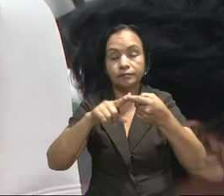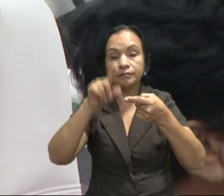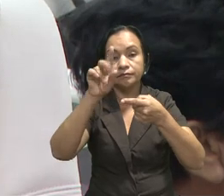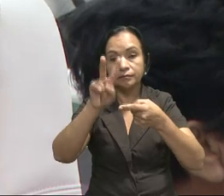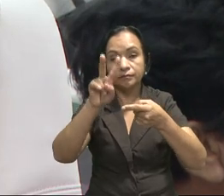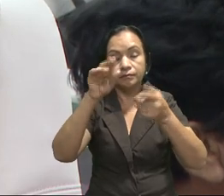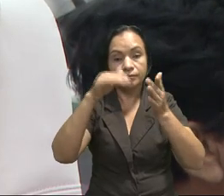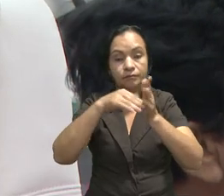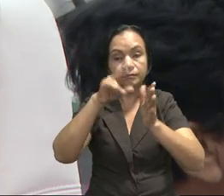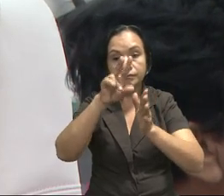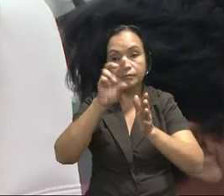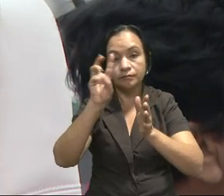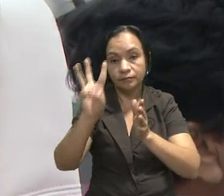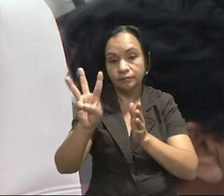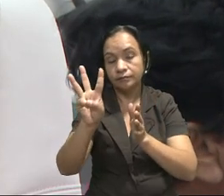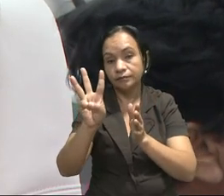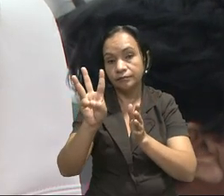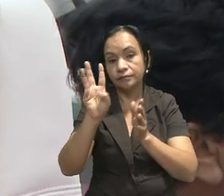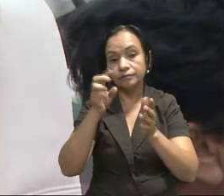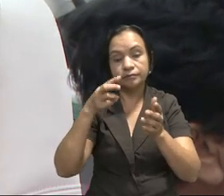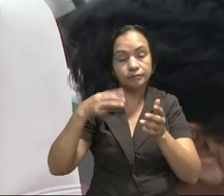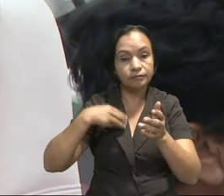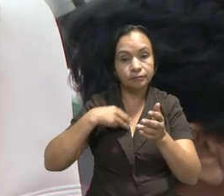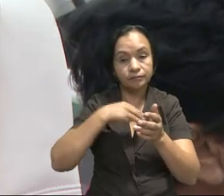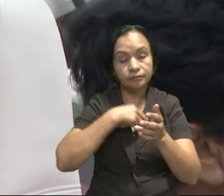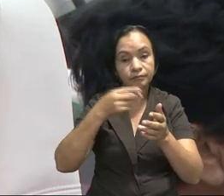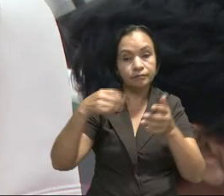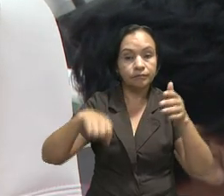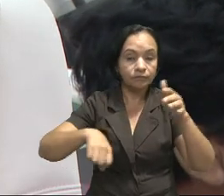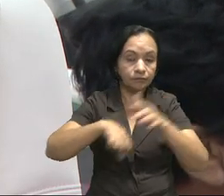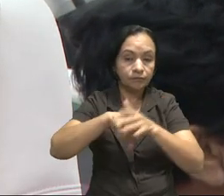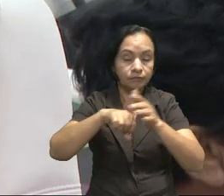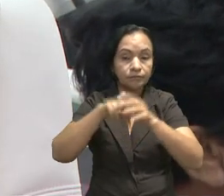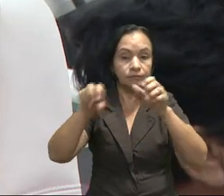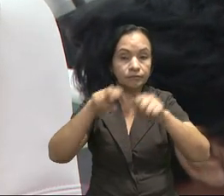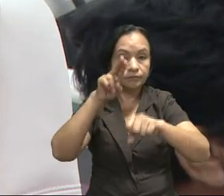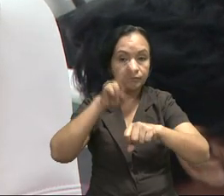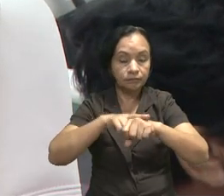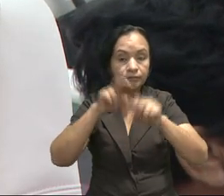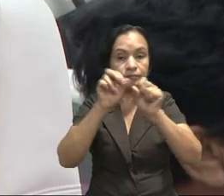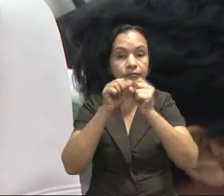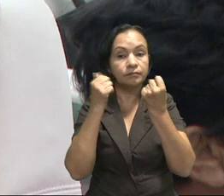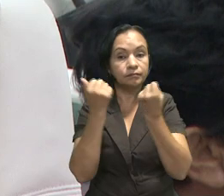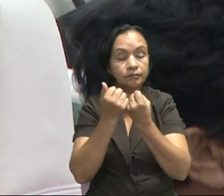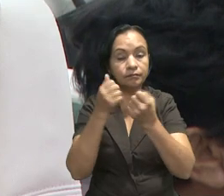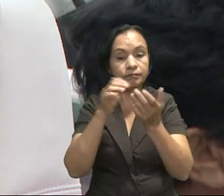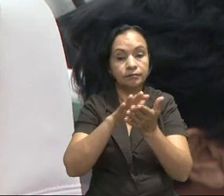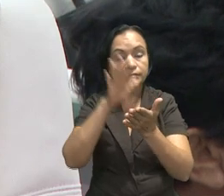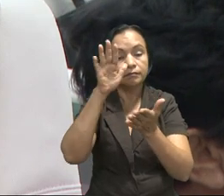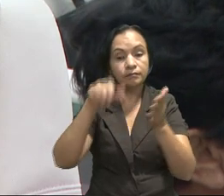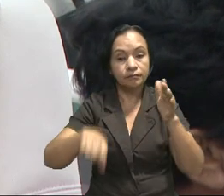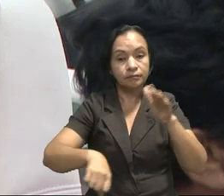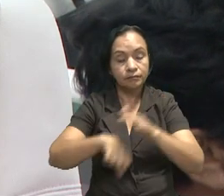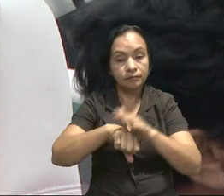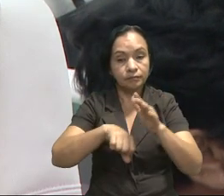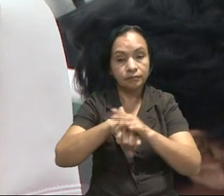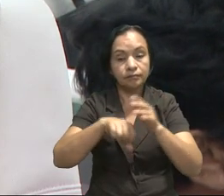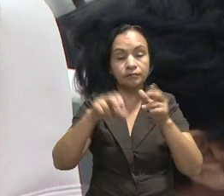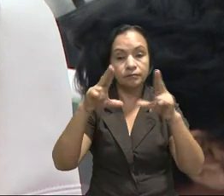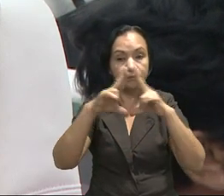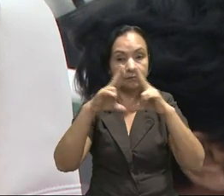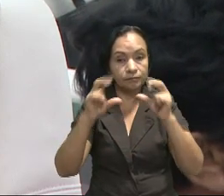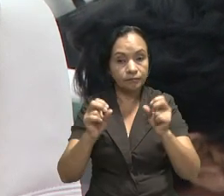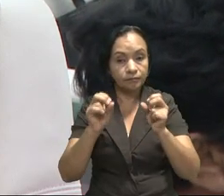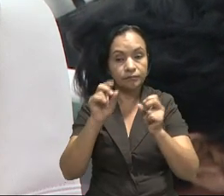2023, fue nombrado miembro histórico del fútbol nacional por la Asociación Gloria del Fútbol del Máster